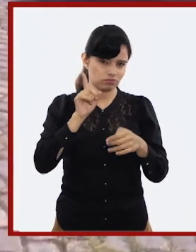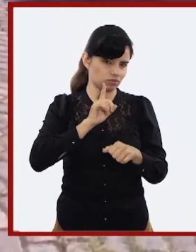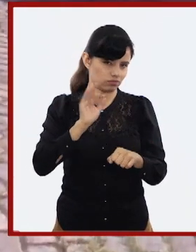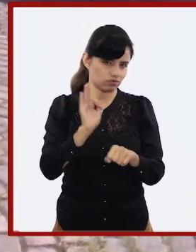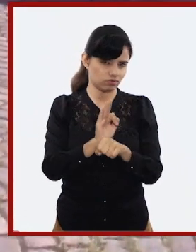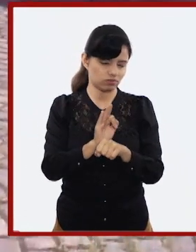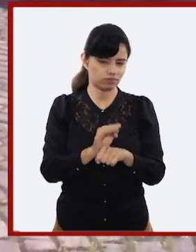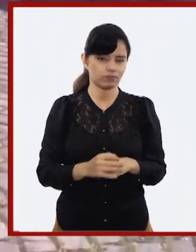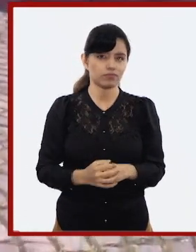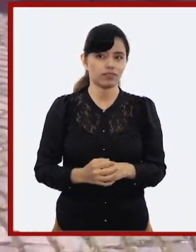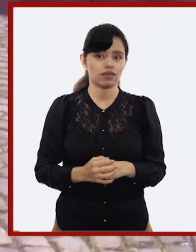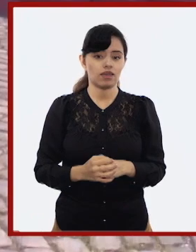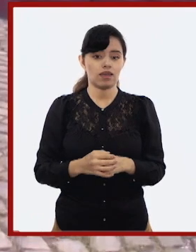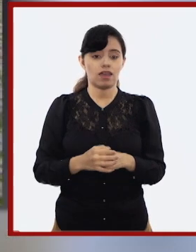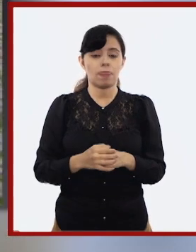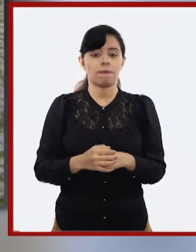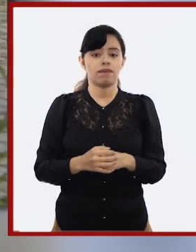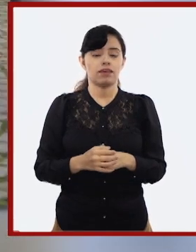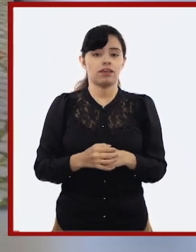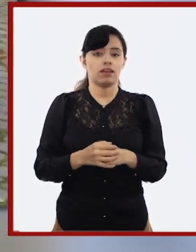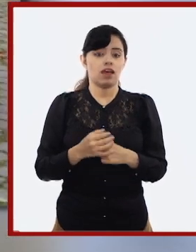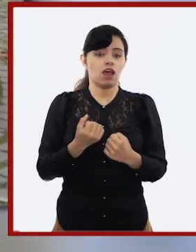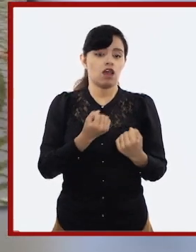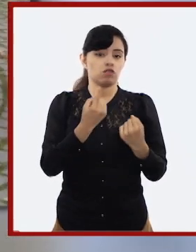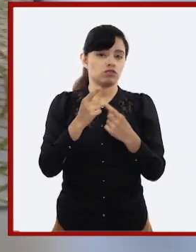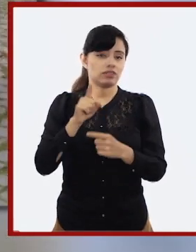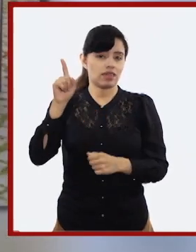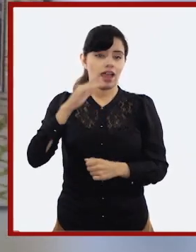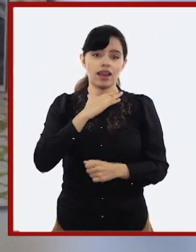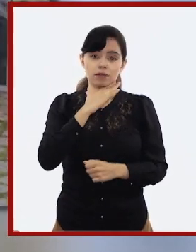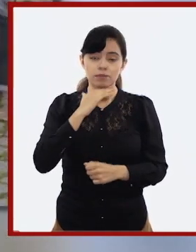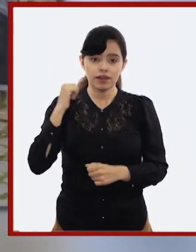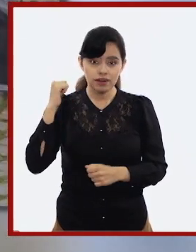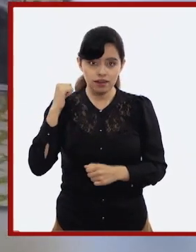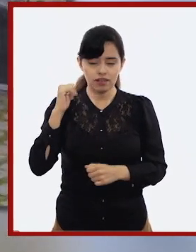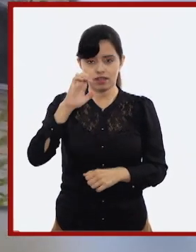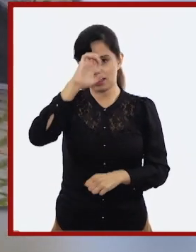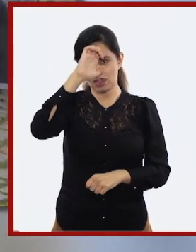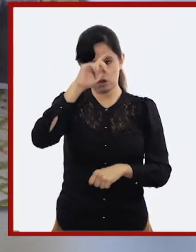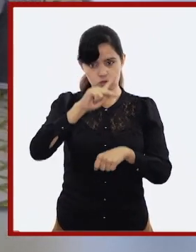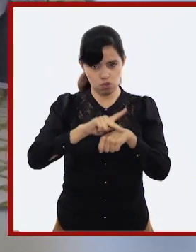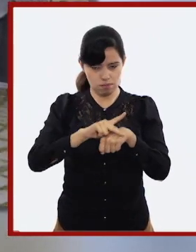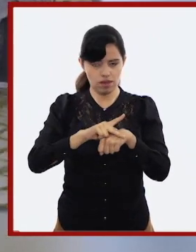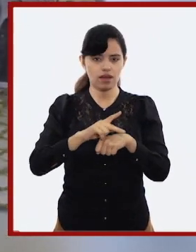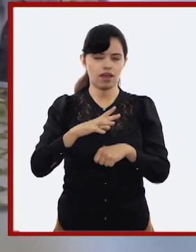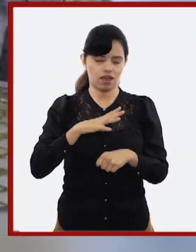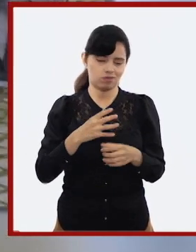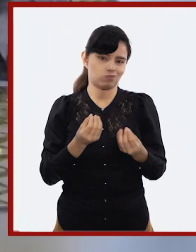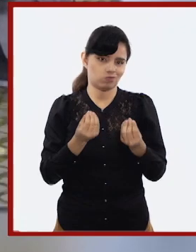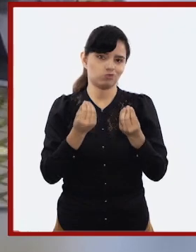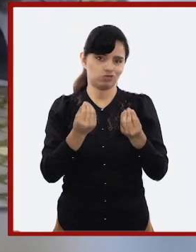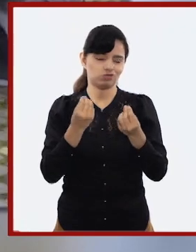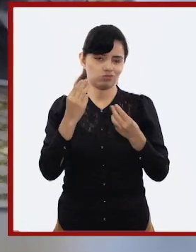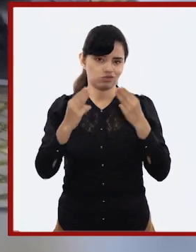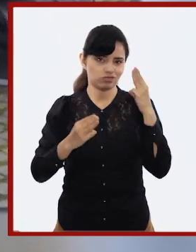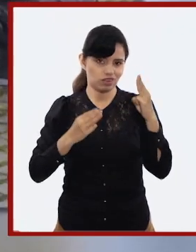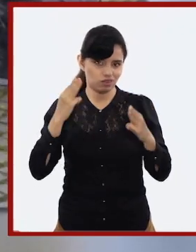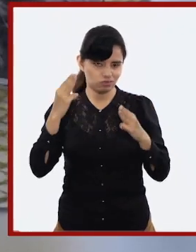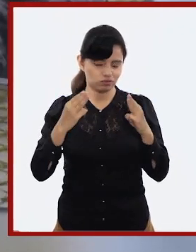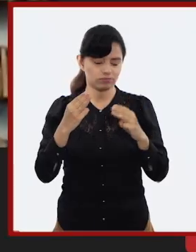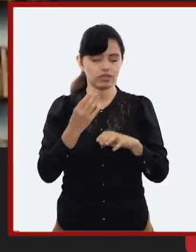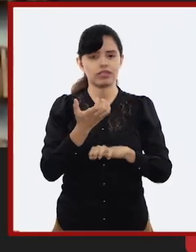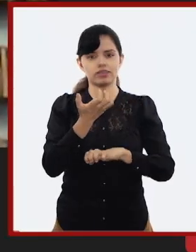feminista. Los primeros surgen en Alemania, en Europa hay varios,